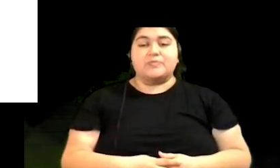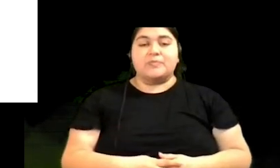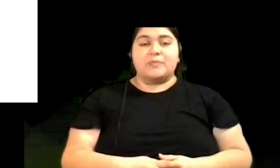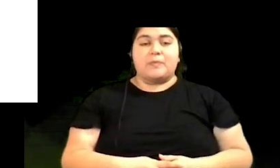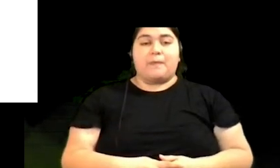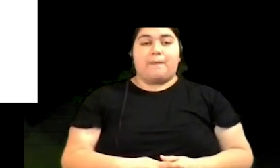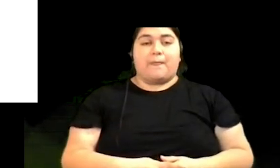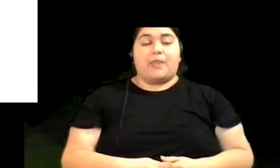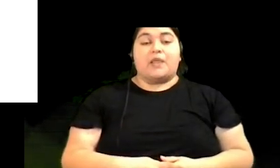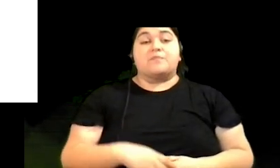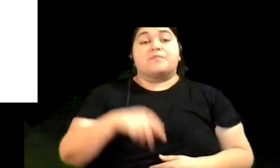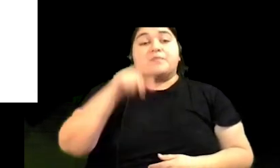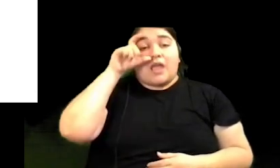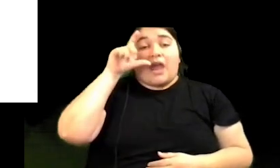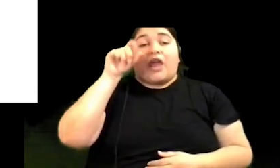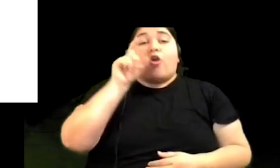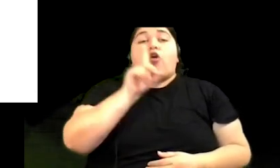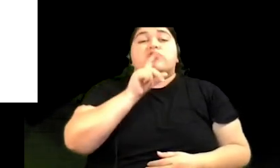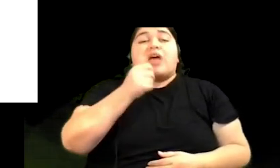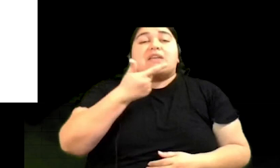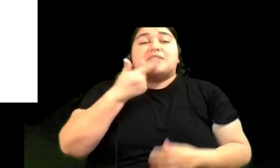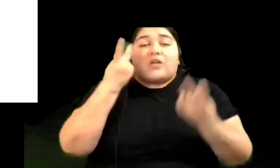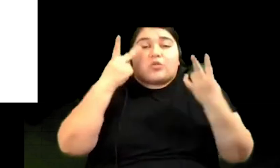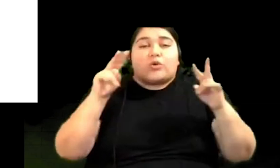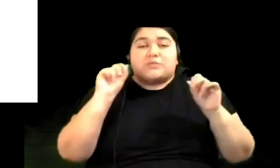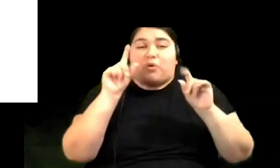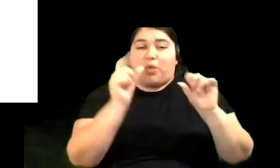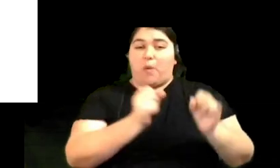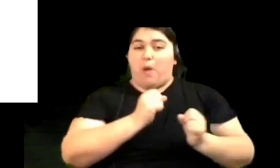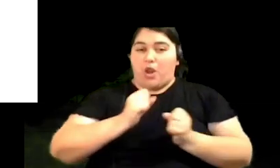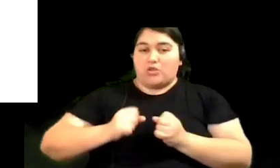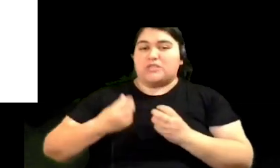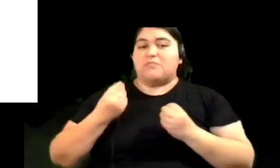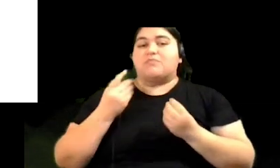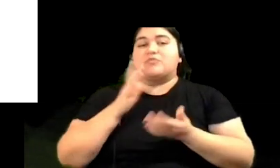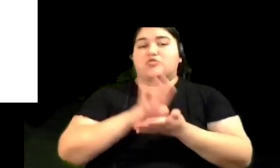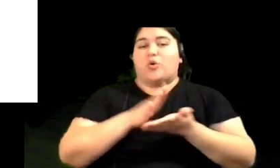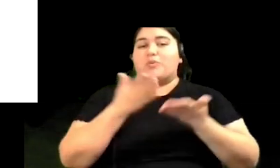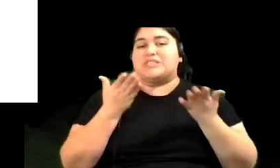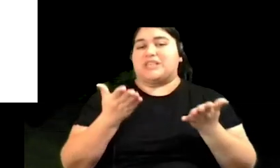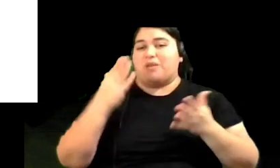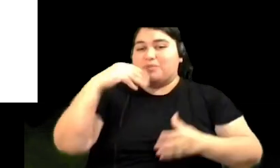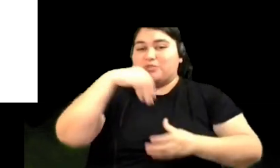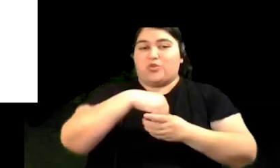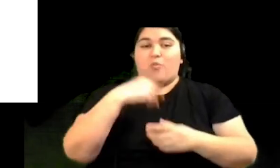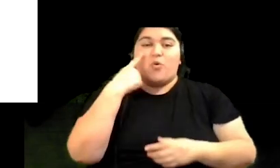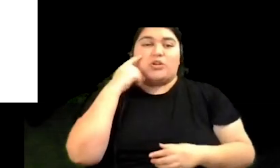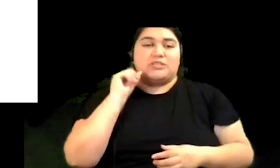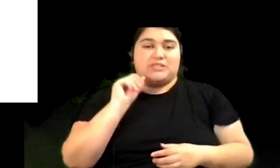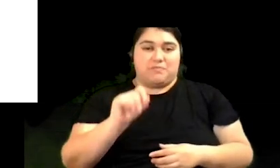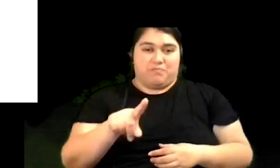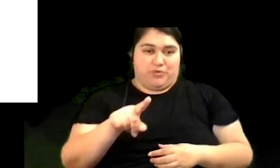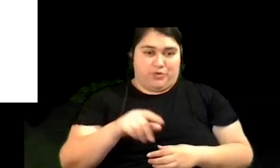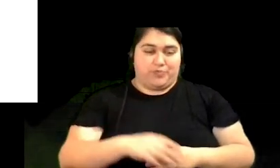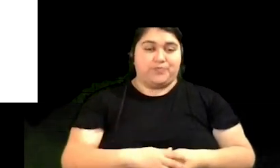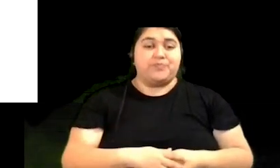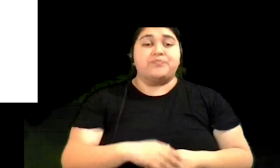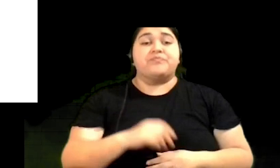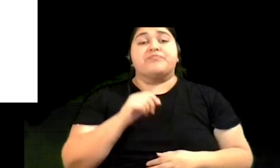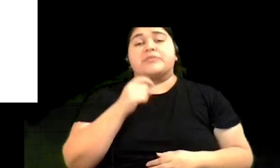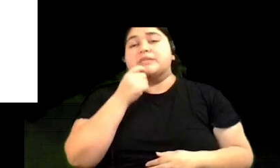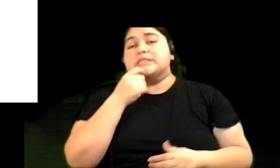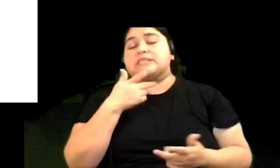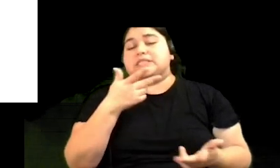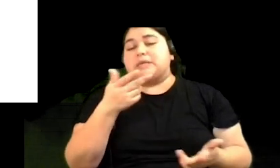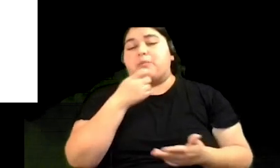Entonces, ¿qué es la ecotasa turística de Bariloche? Es una contraprestación por ciertos servicios que brinda el municipio de San Carlos de Bariloche. ¿Está bien? Entonces dice, yo le voy